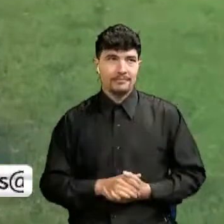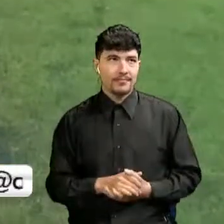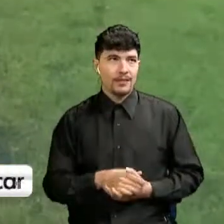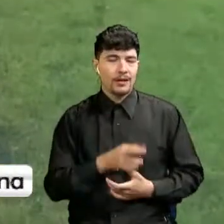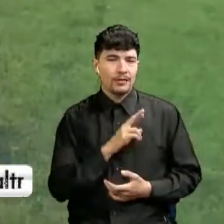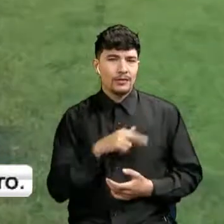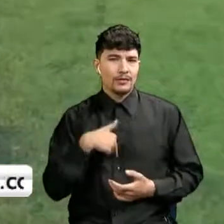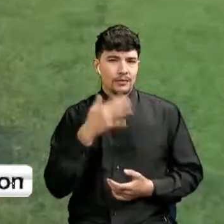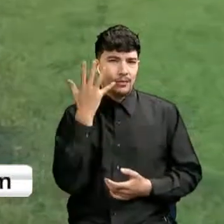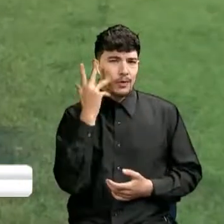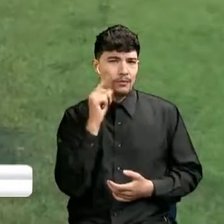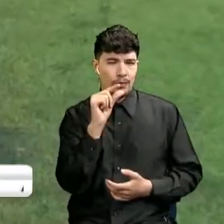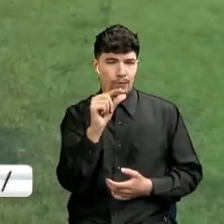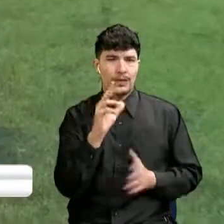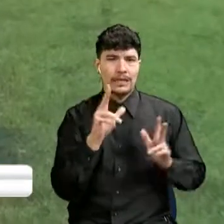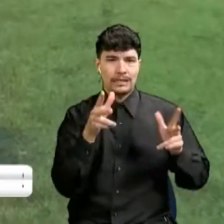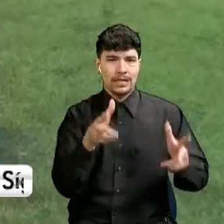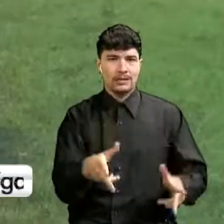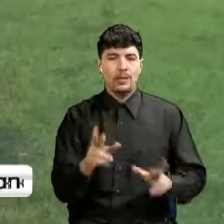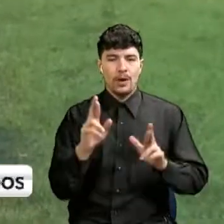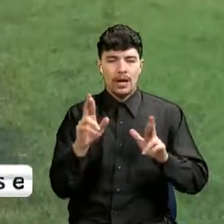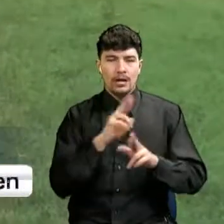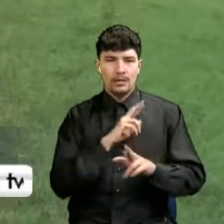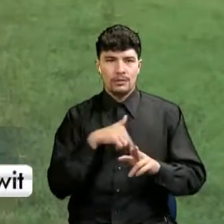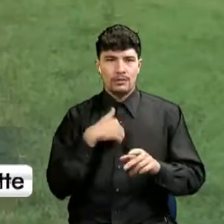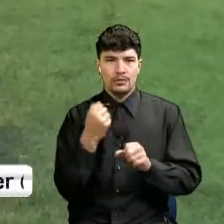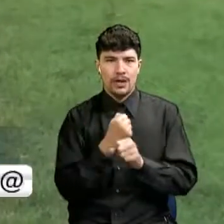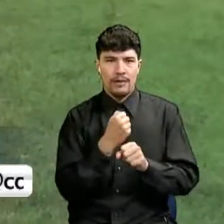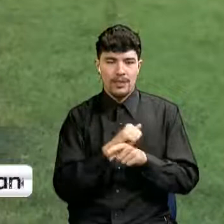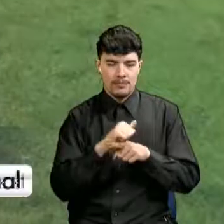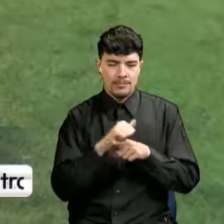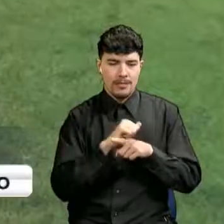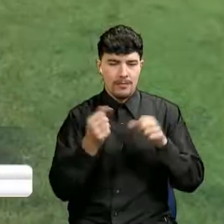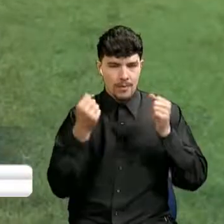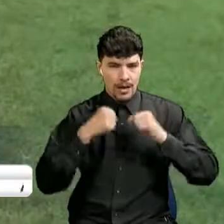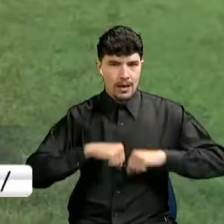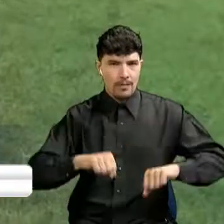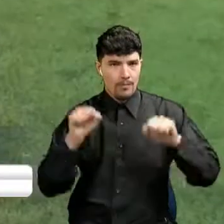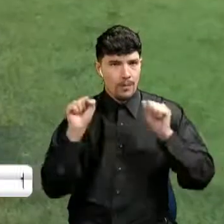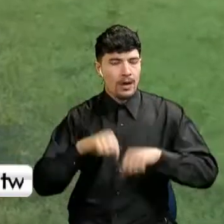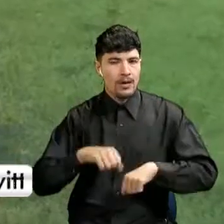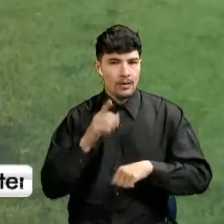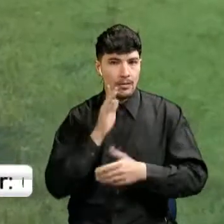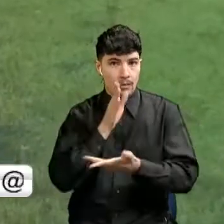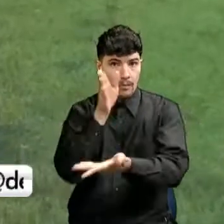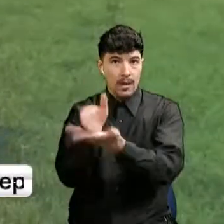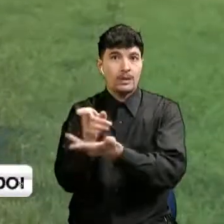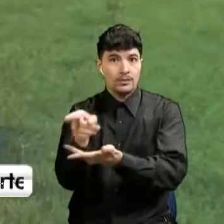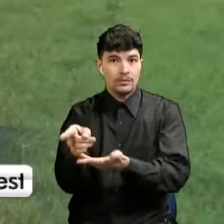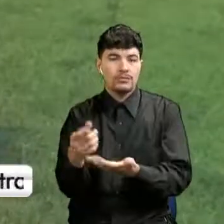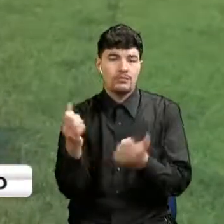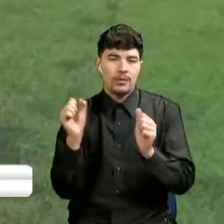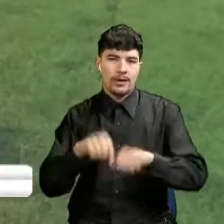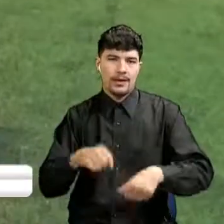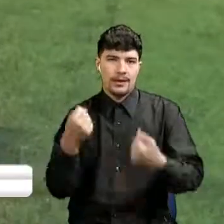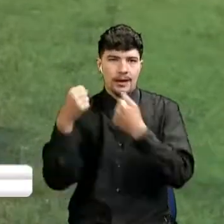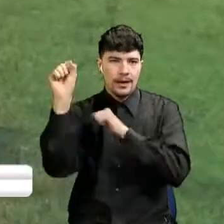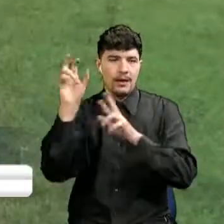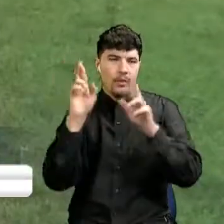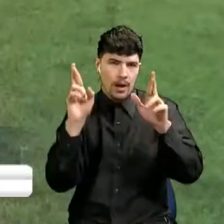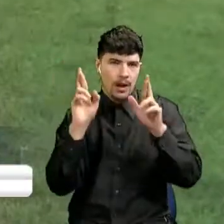tenemos y dios quiera ya puede ser un buen partido de sumar qué es lo que queremos y bueno esperamos